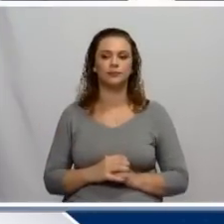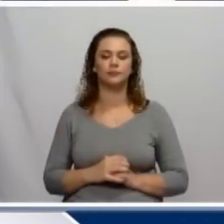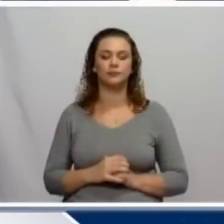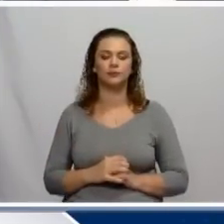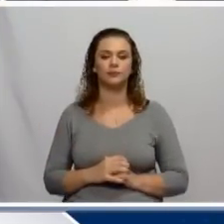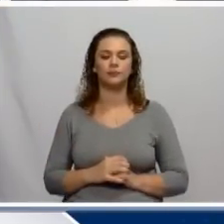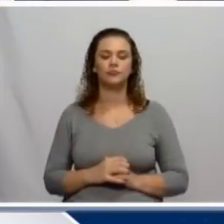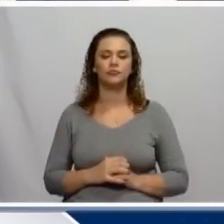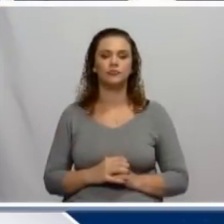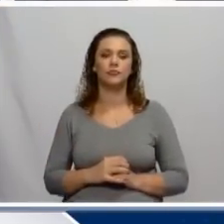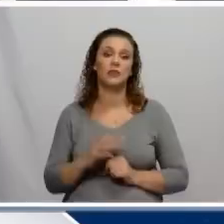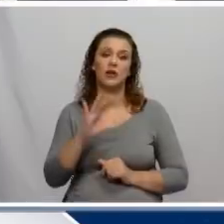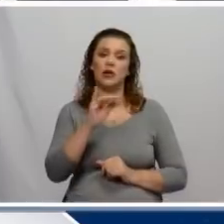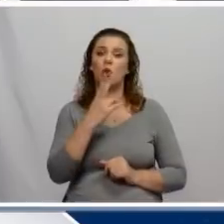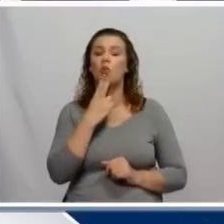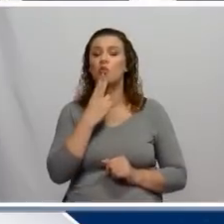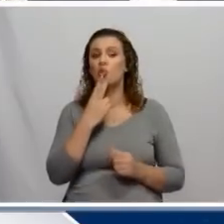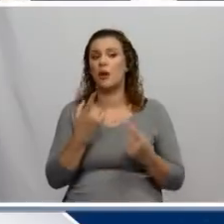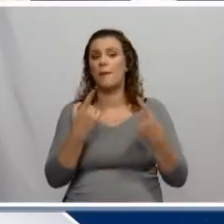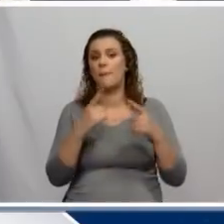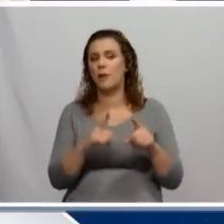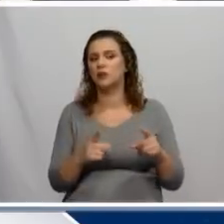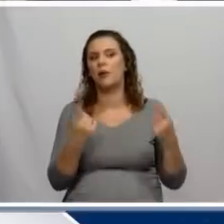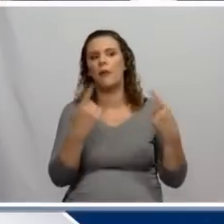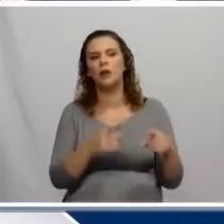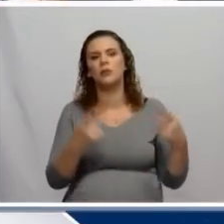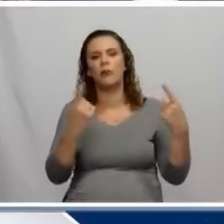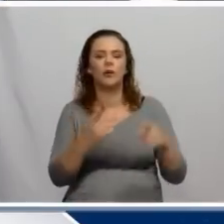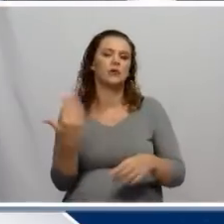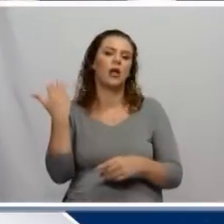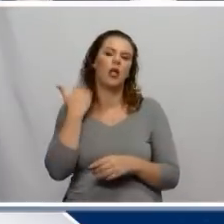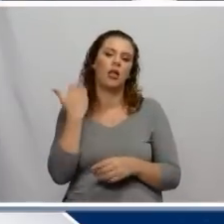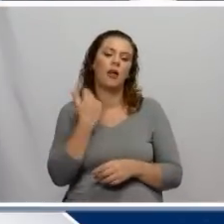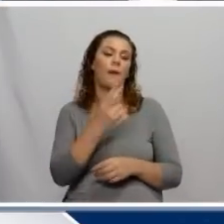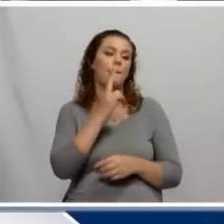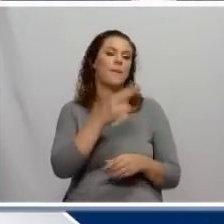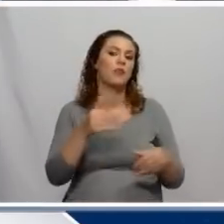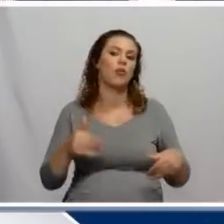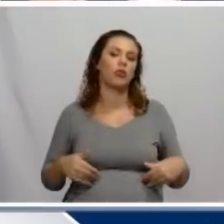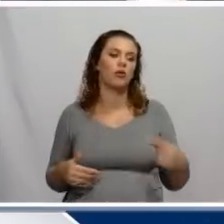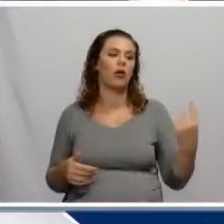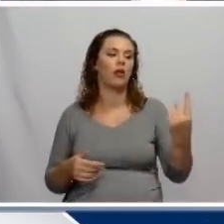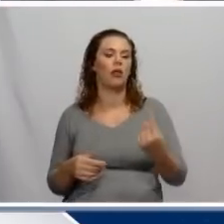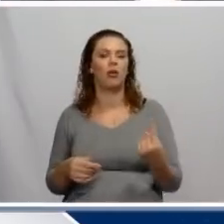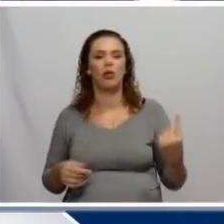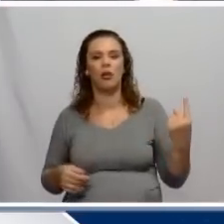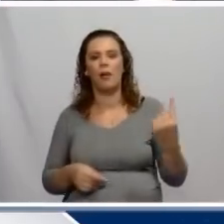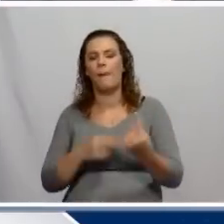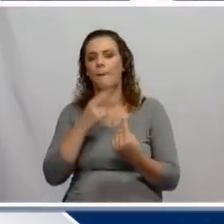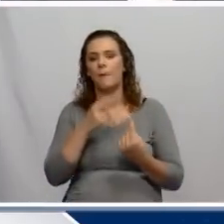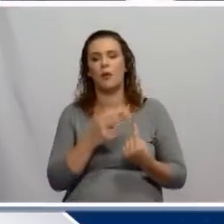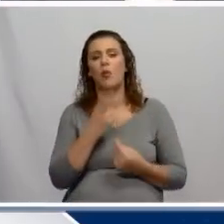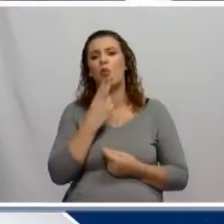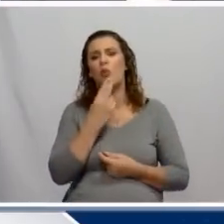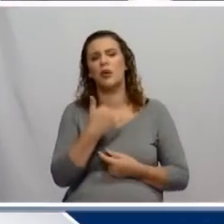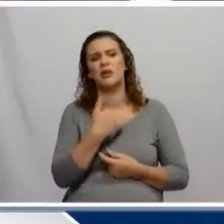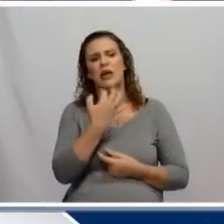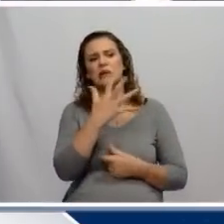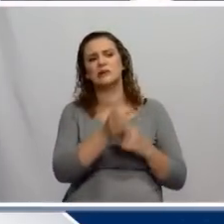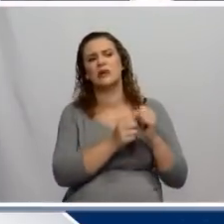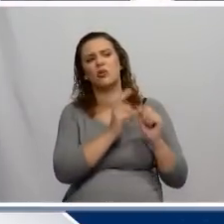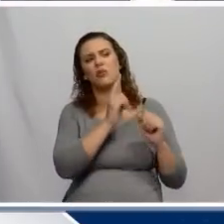y a Honduras le pasa a cada rato o sea los mismos técnicos ahí dando vueltas en realidad tiene 15 años en eso